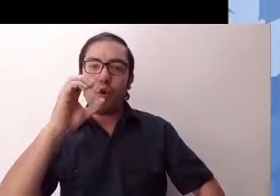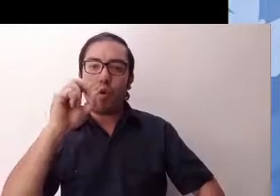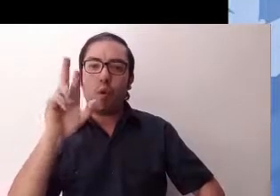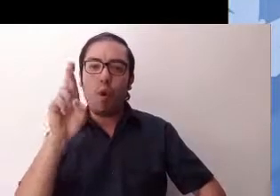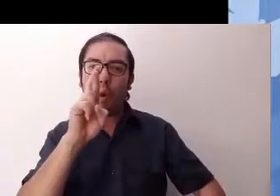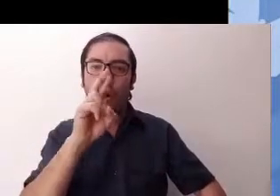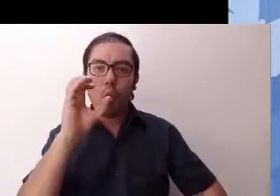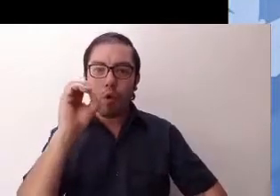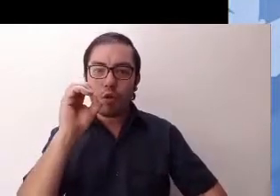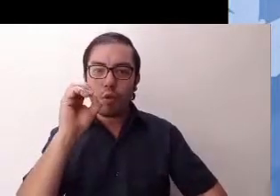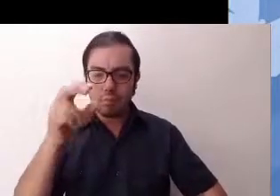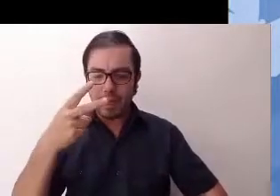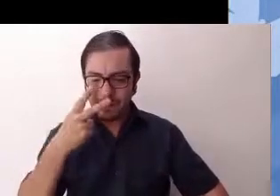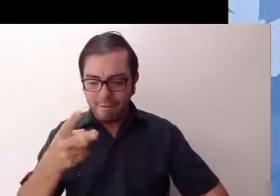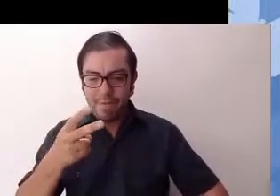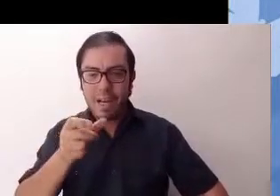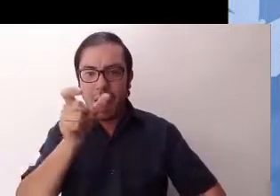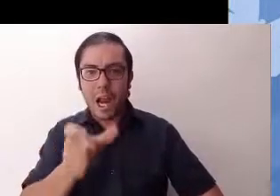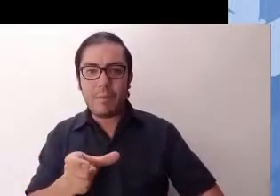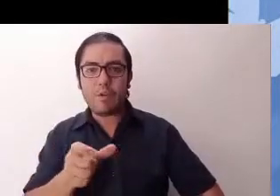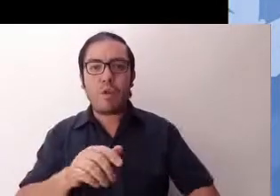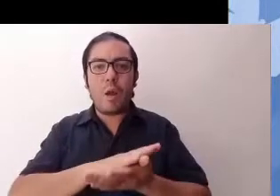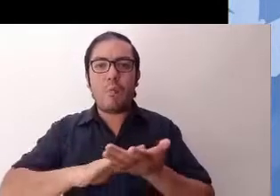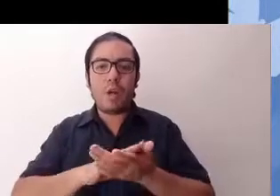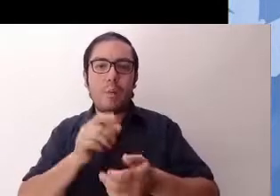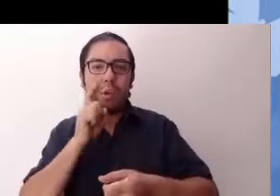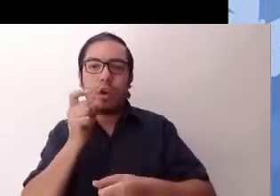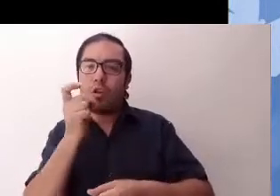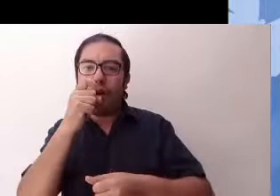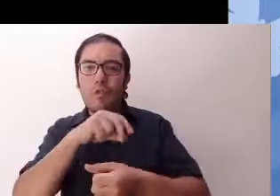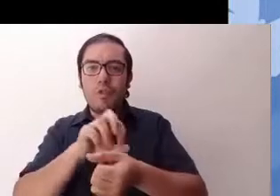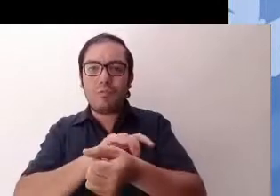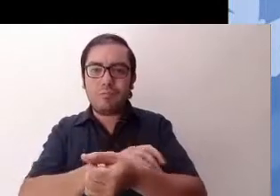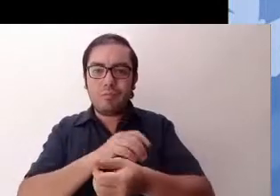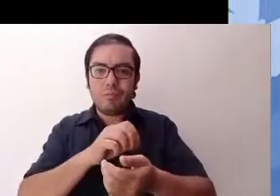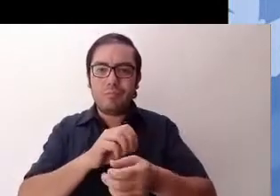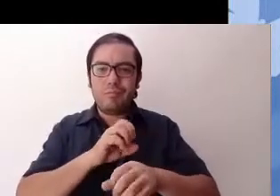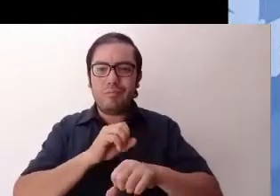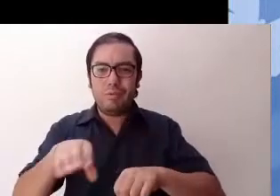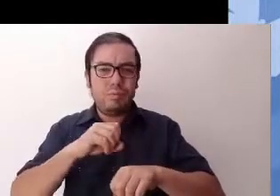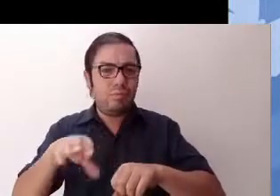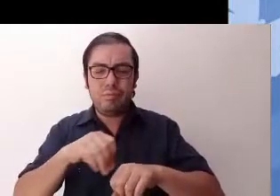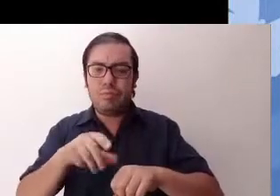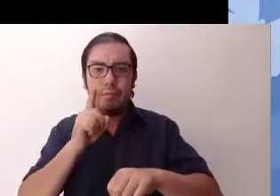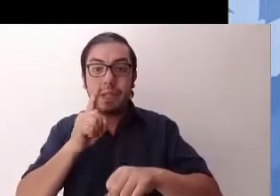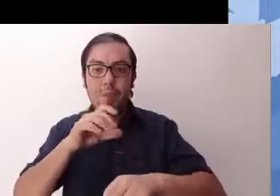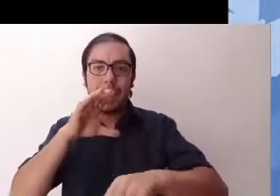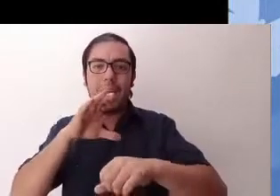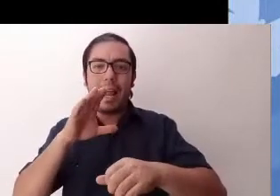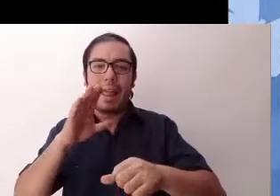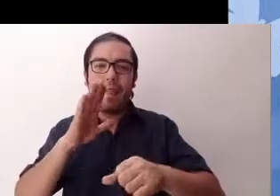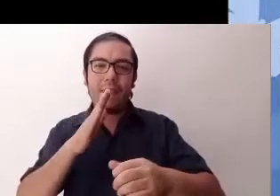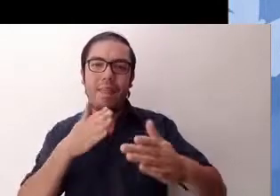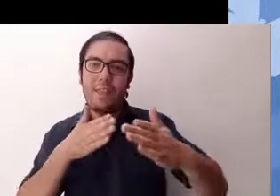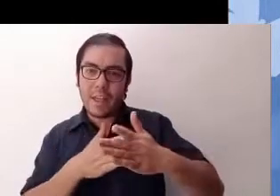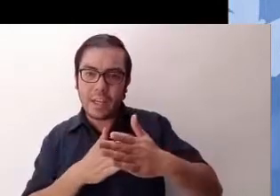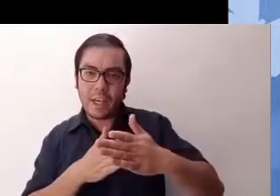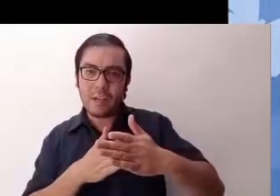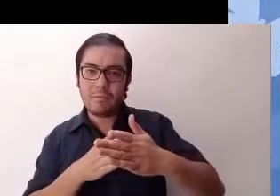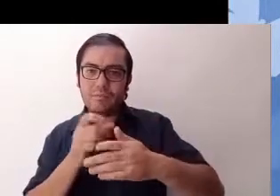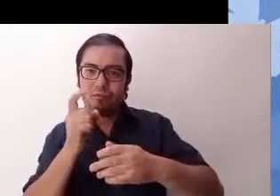tiene un corte y tiene una hemorragia, tenemos que detener la hemorragia, ¿ya?